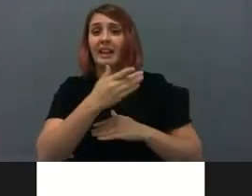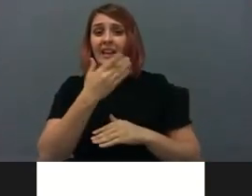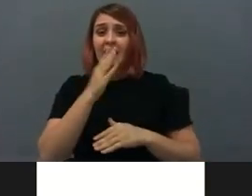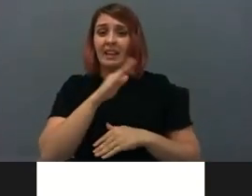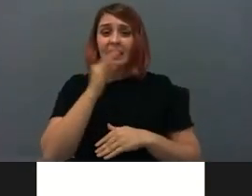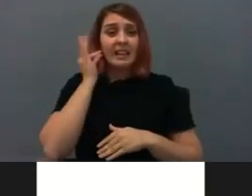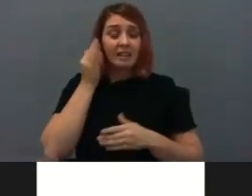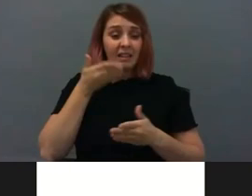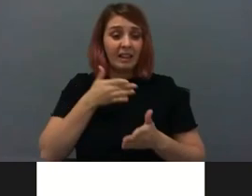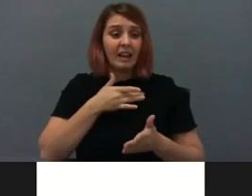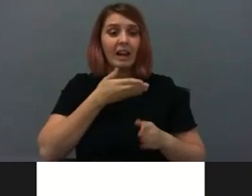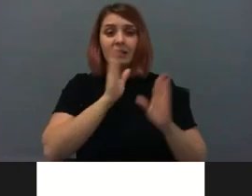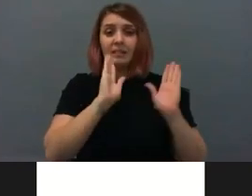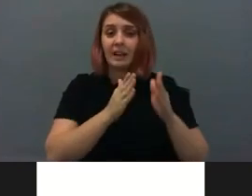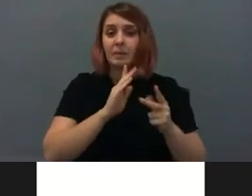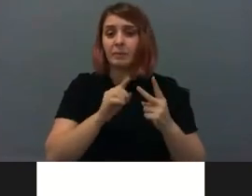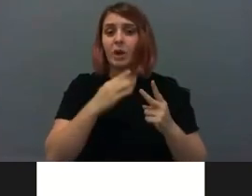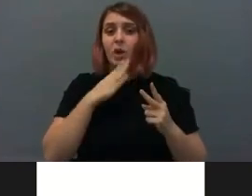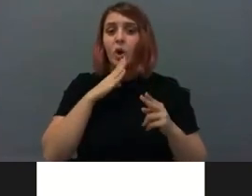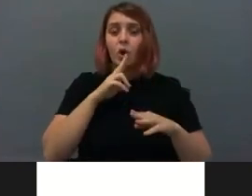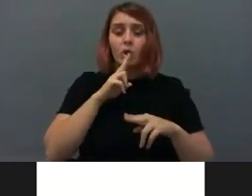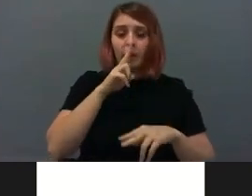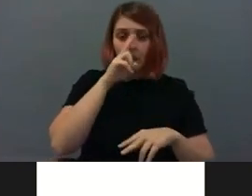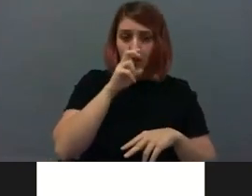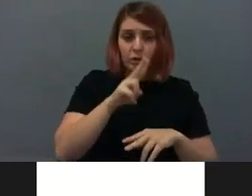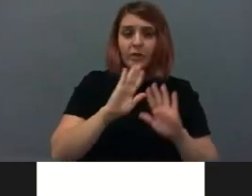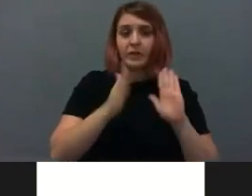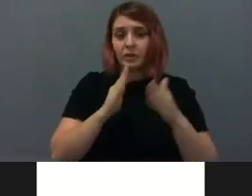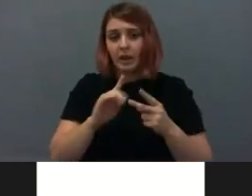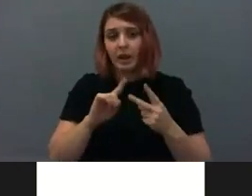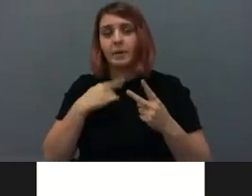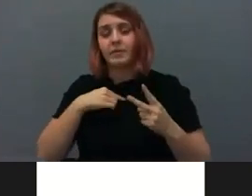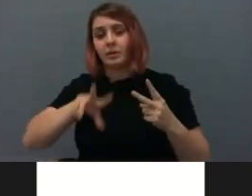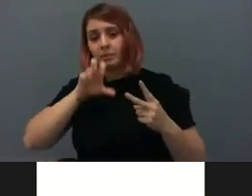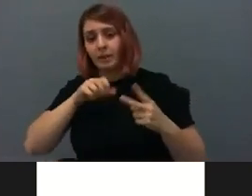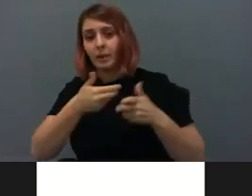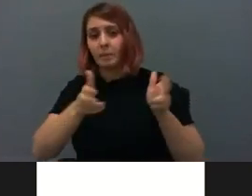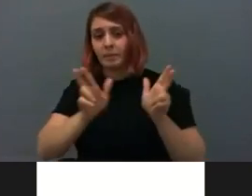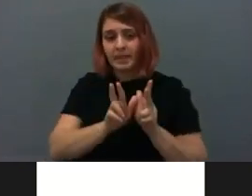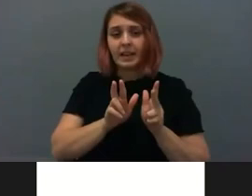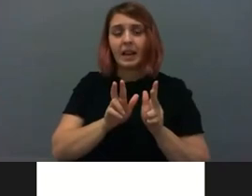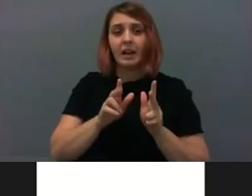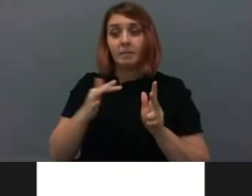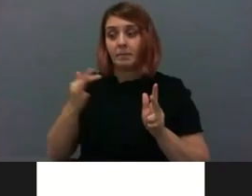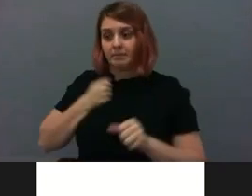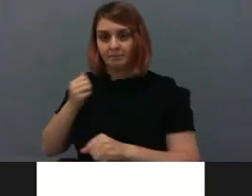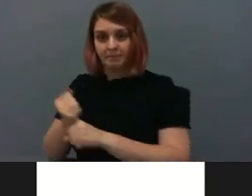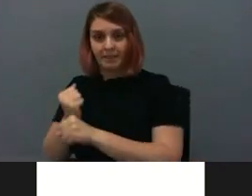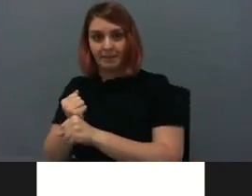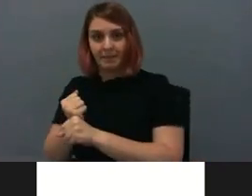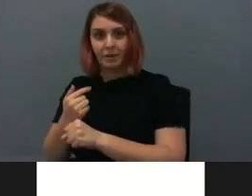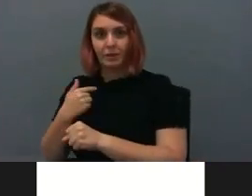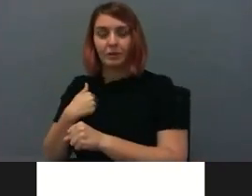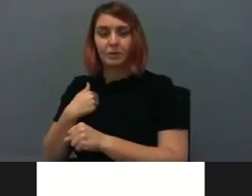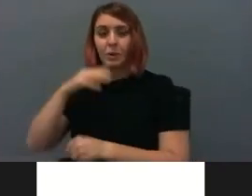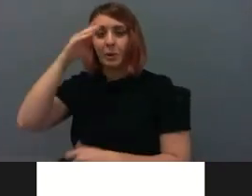terapias. Piscina de los 2 años, osteopatía, fisioterapia, fisio de respiración, además de mi trabajo. Fui la parte